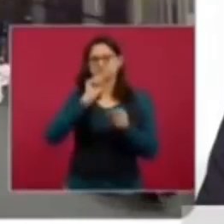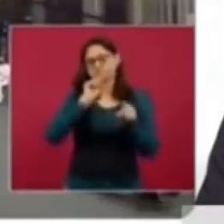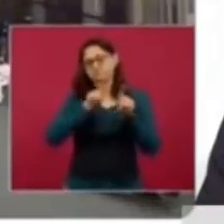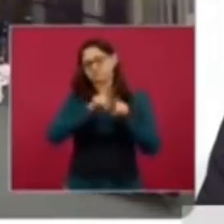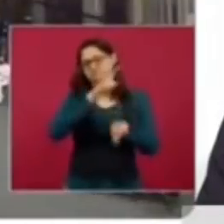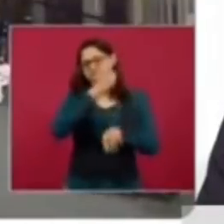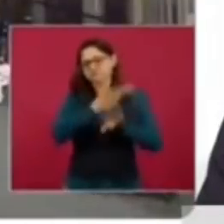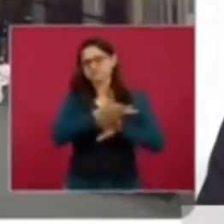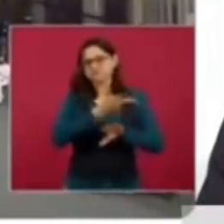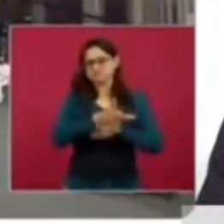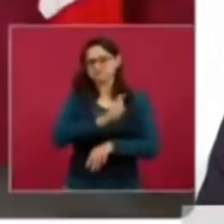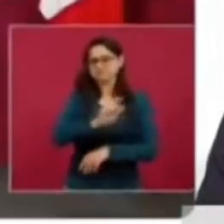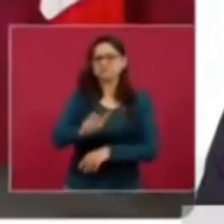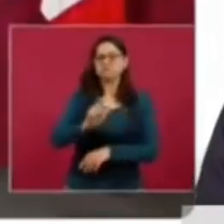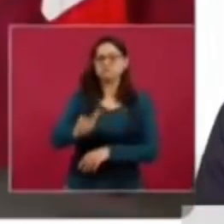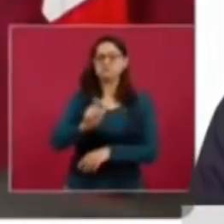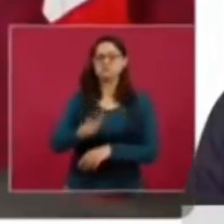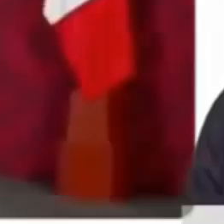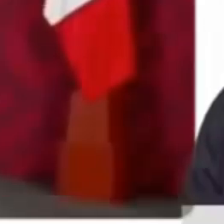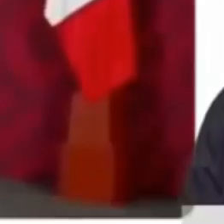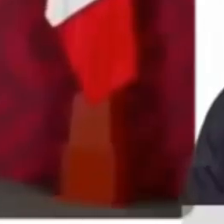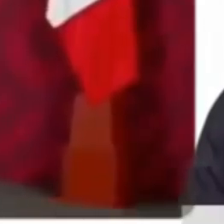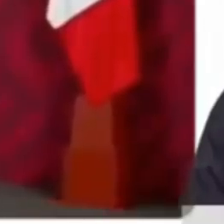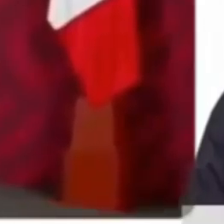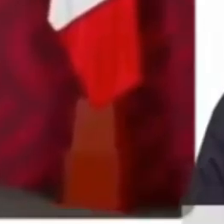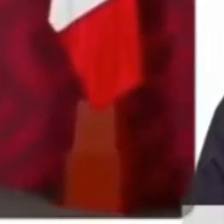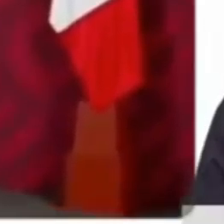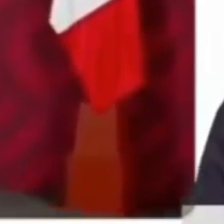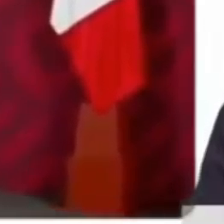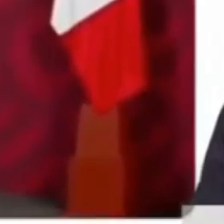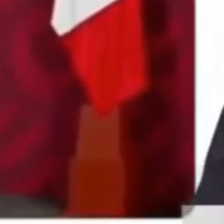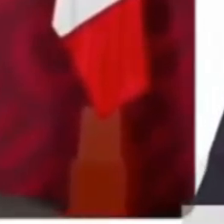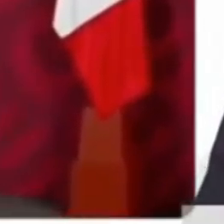extranjero entonces aquí vamos a estar informando